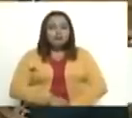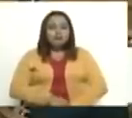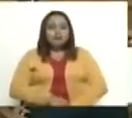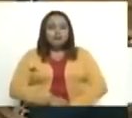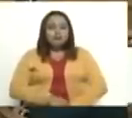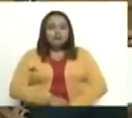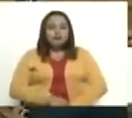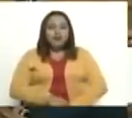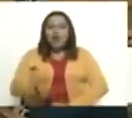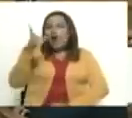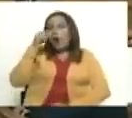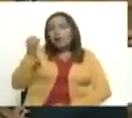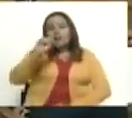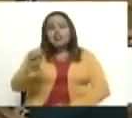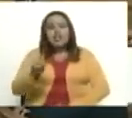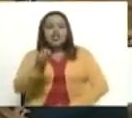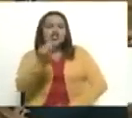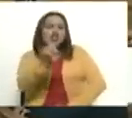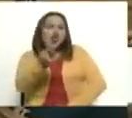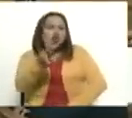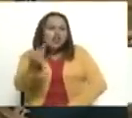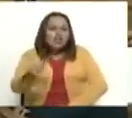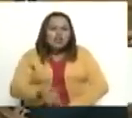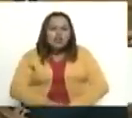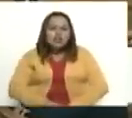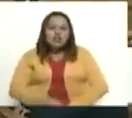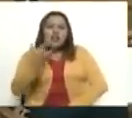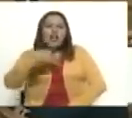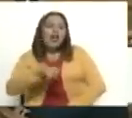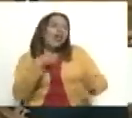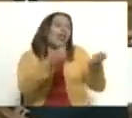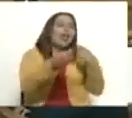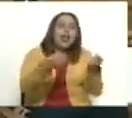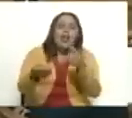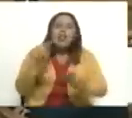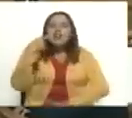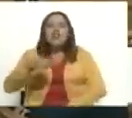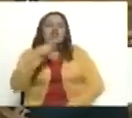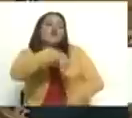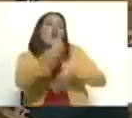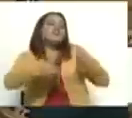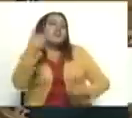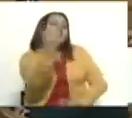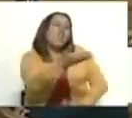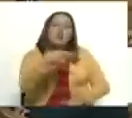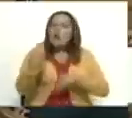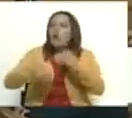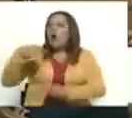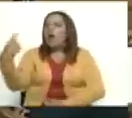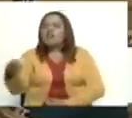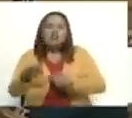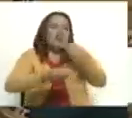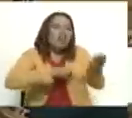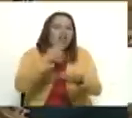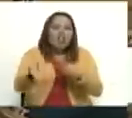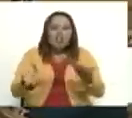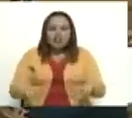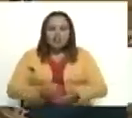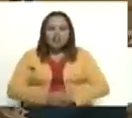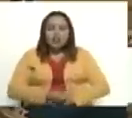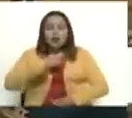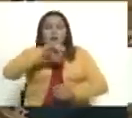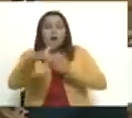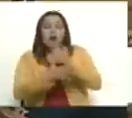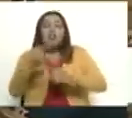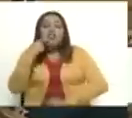Jimmy Story, que los carajeaba, que les decía, haces esto y haces esto otro. Y a Guaidó le decía,